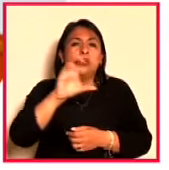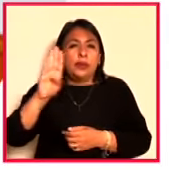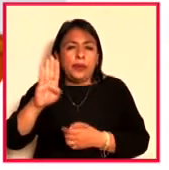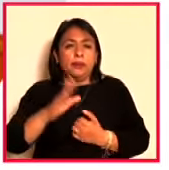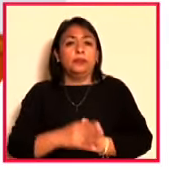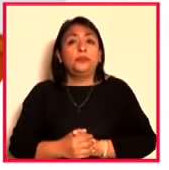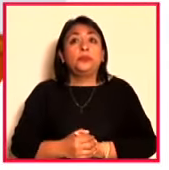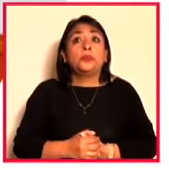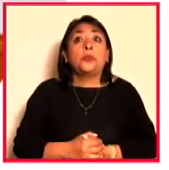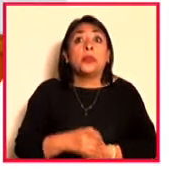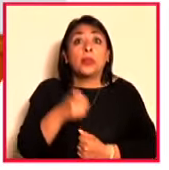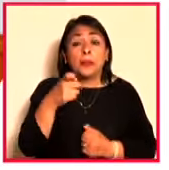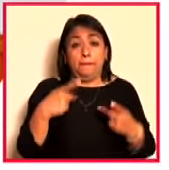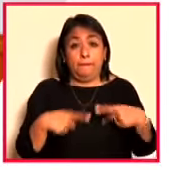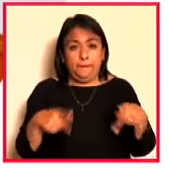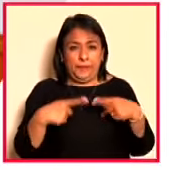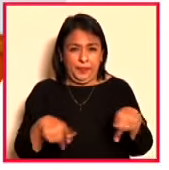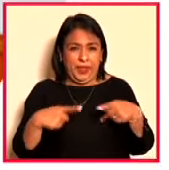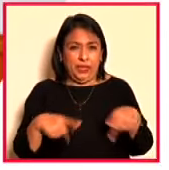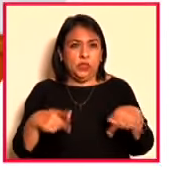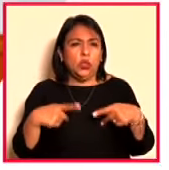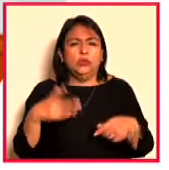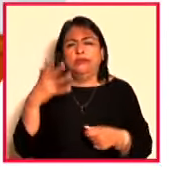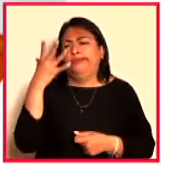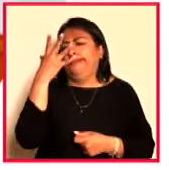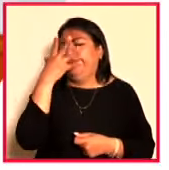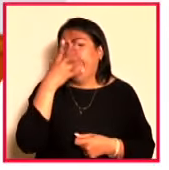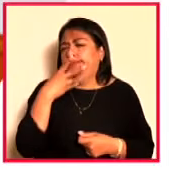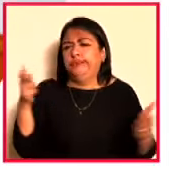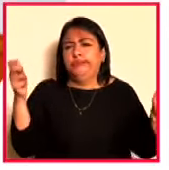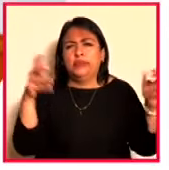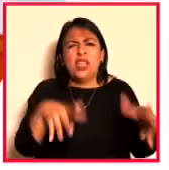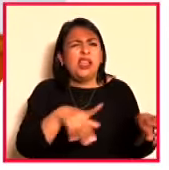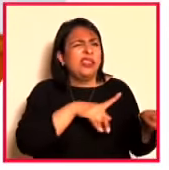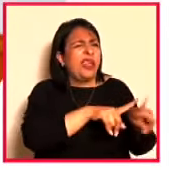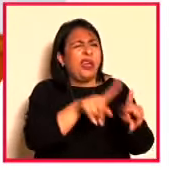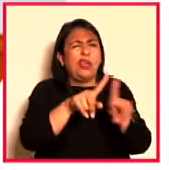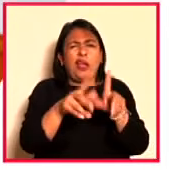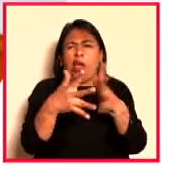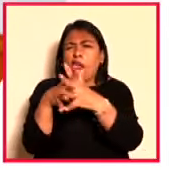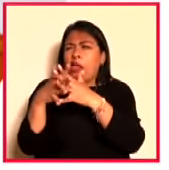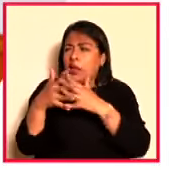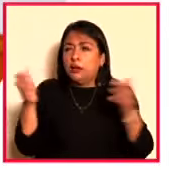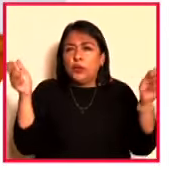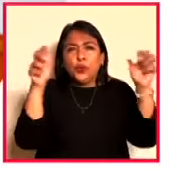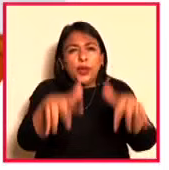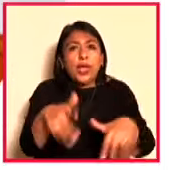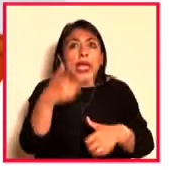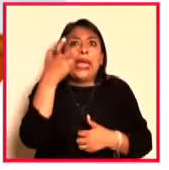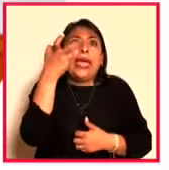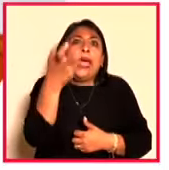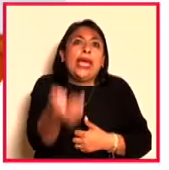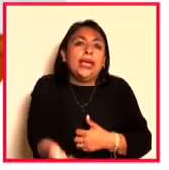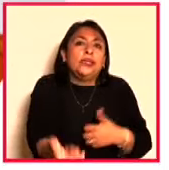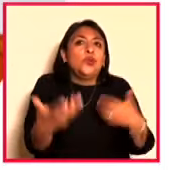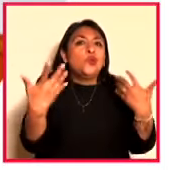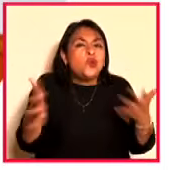Es un público divino, heterogéneo, y eso es lo que le da esa